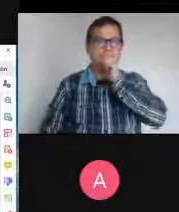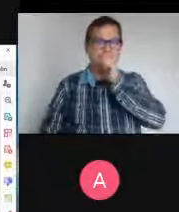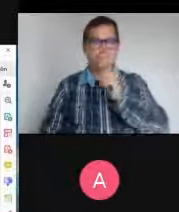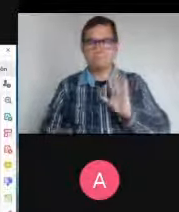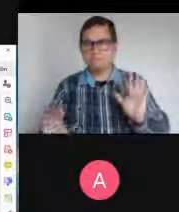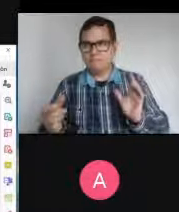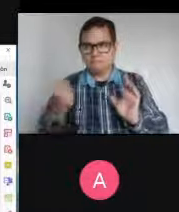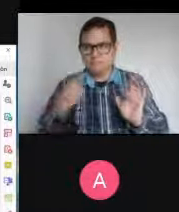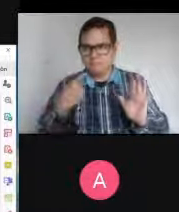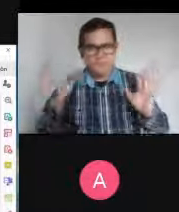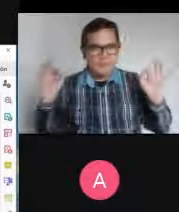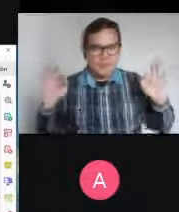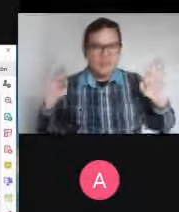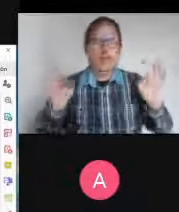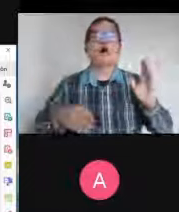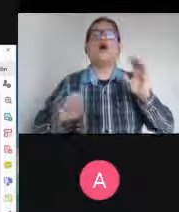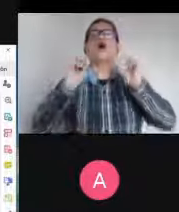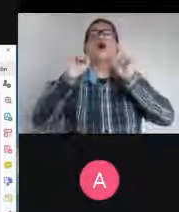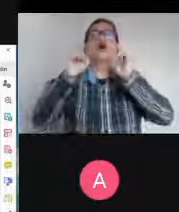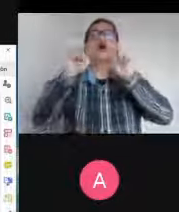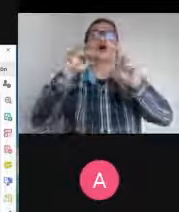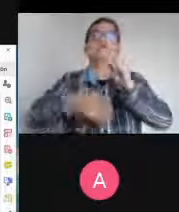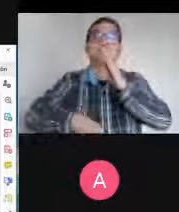Ninguna, bueno, continuamos.